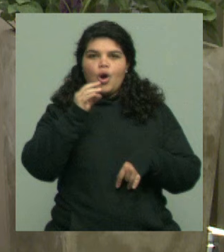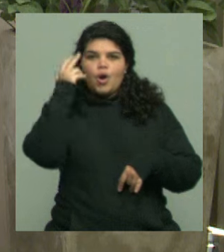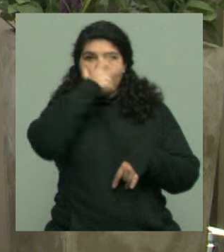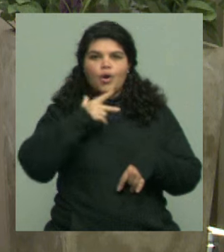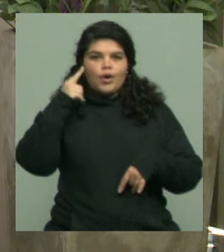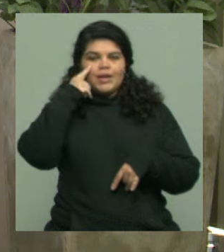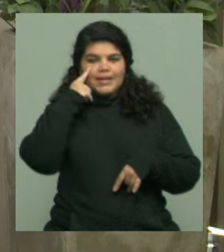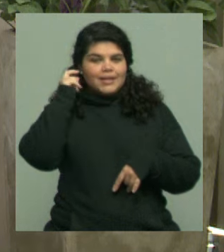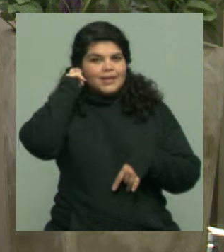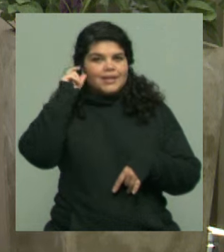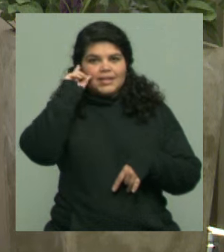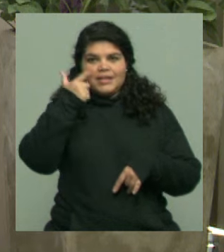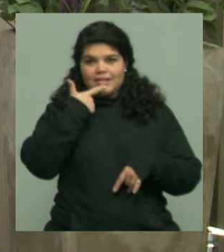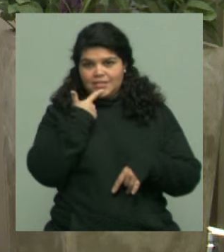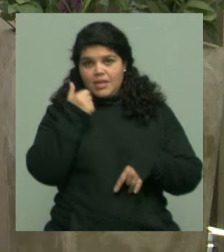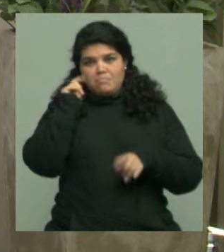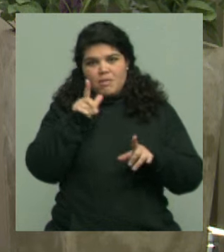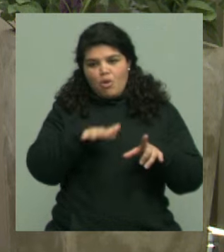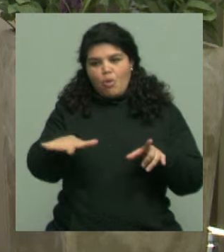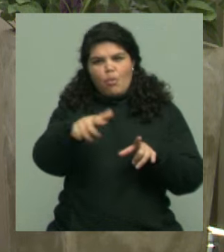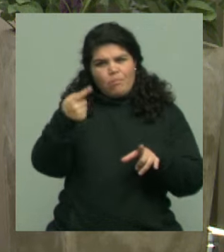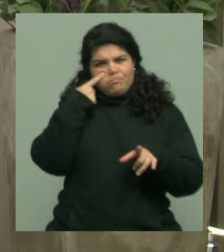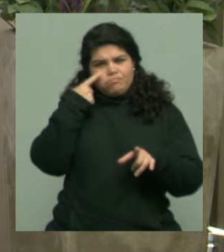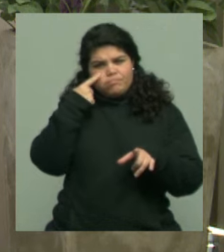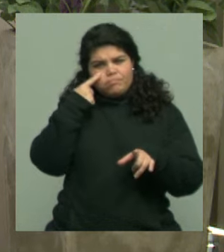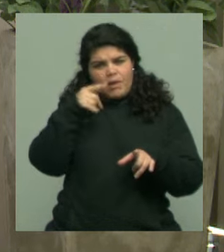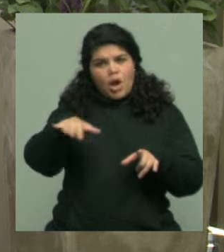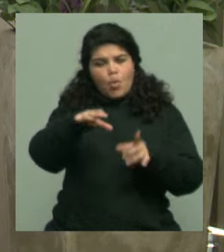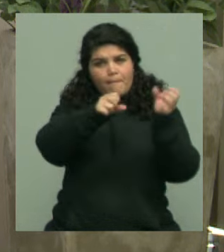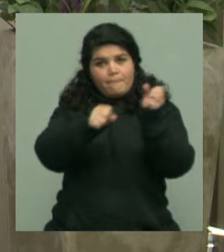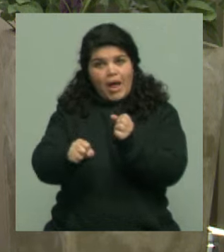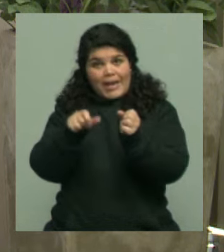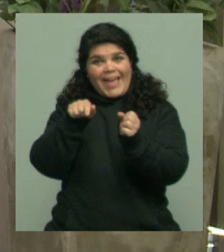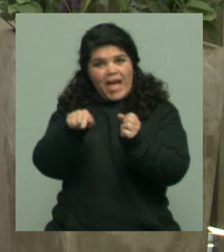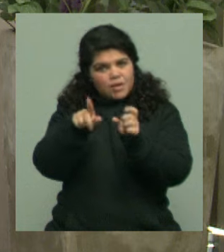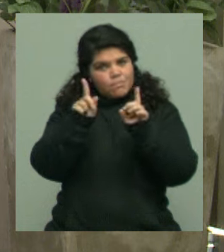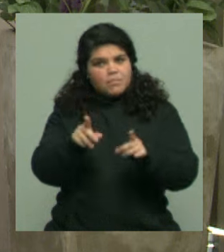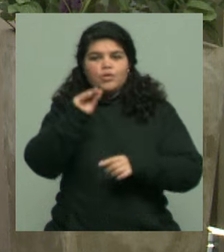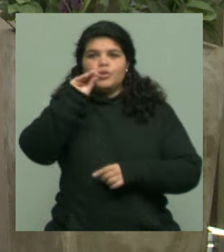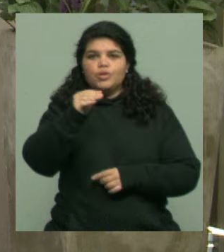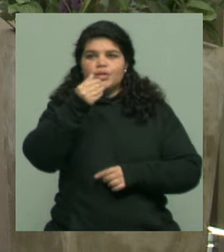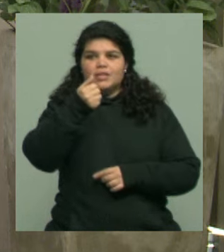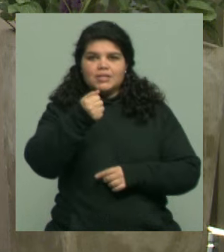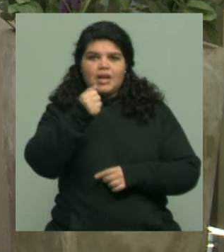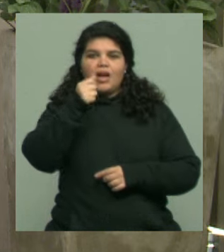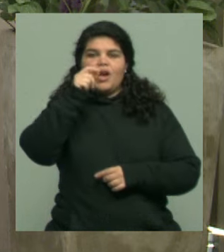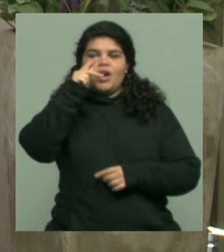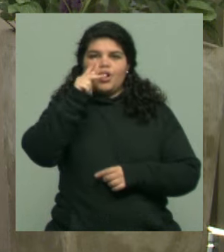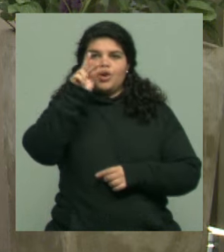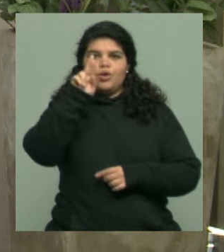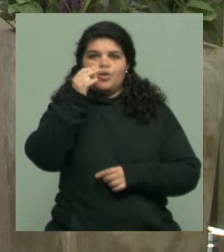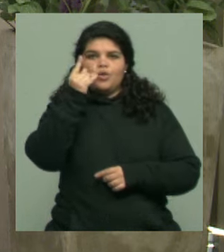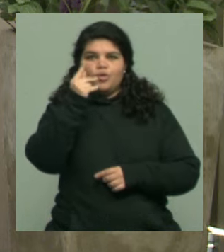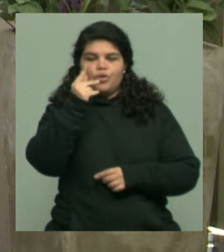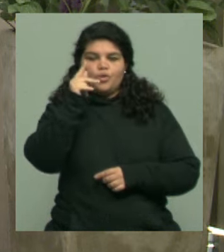es muy conocido, de la ciudad de Mendoza. Allí se va a llevar adelante el torneo oficial de Chacruc 2024,